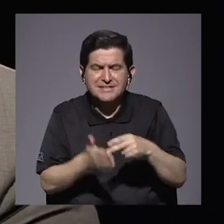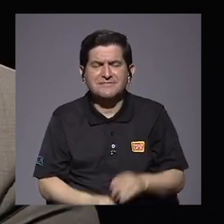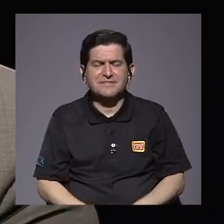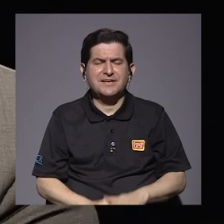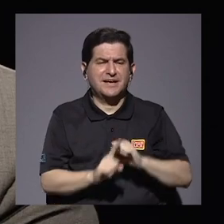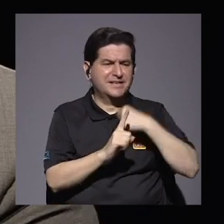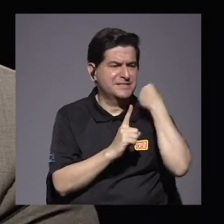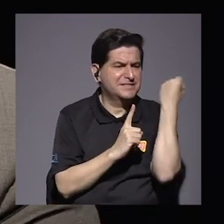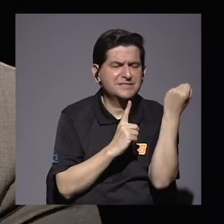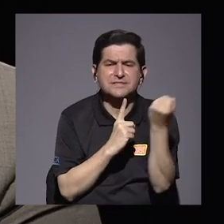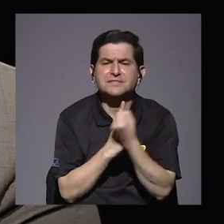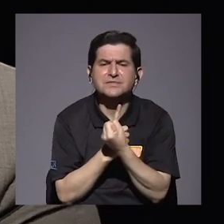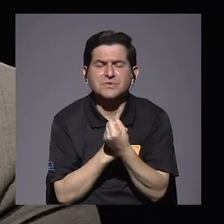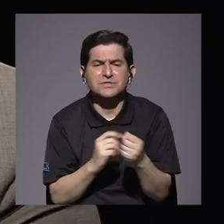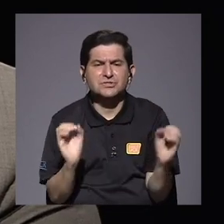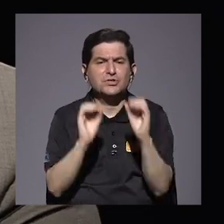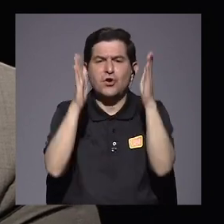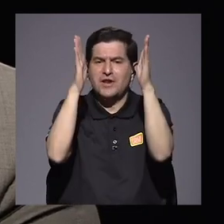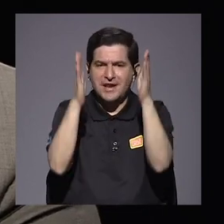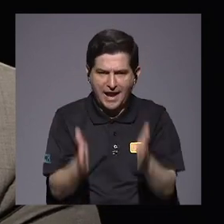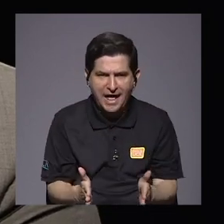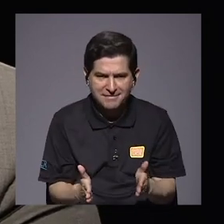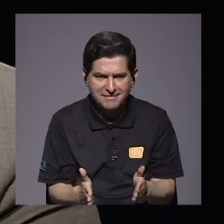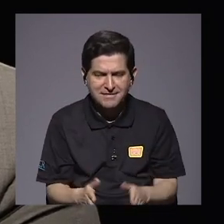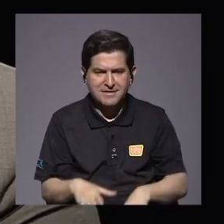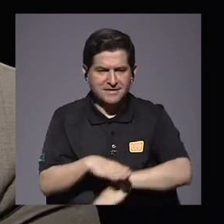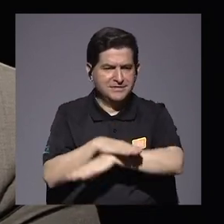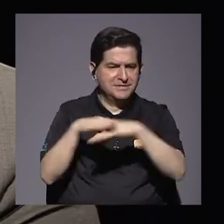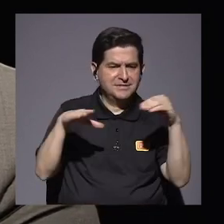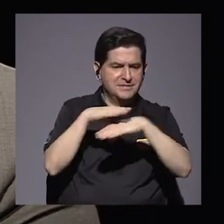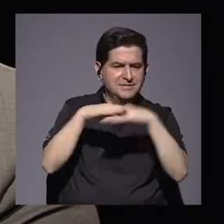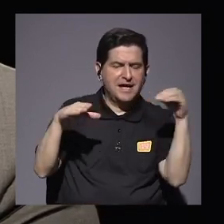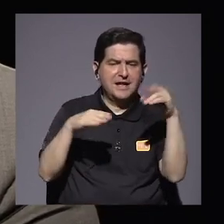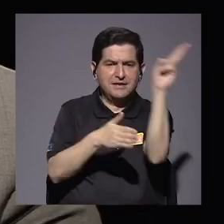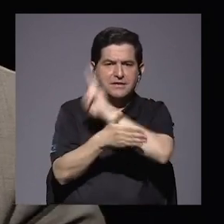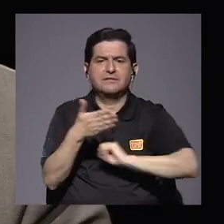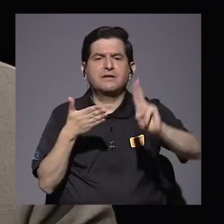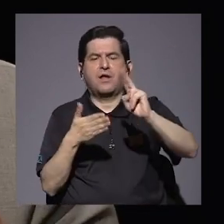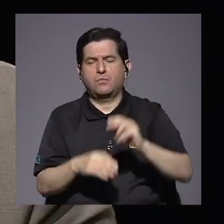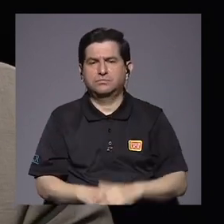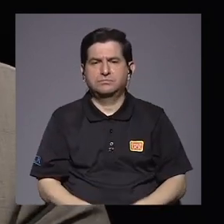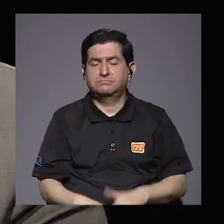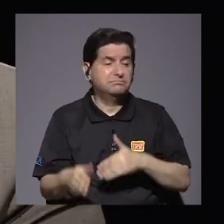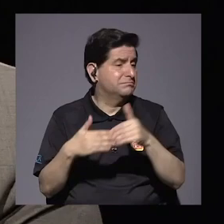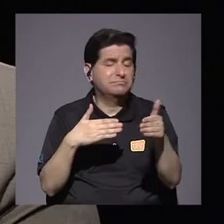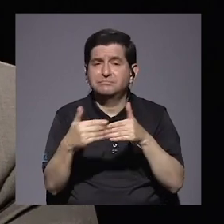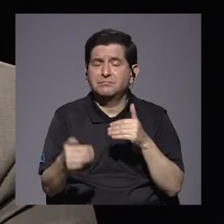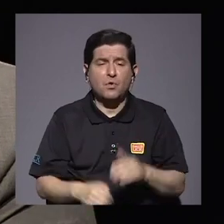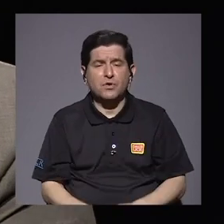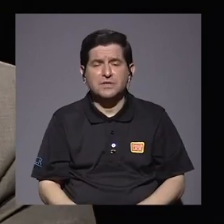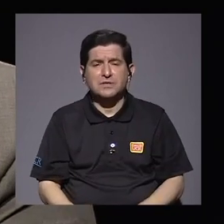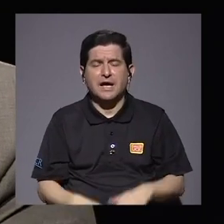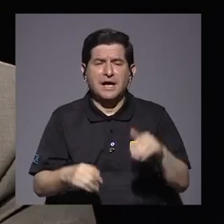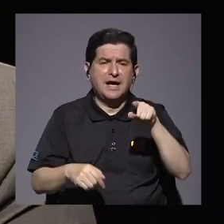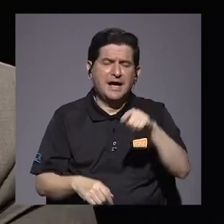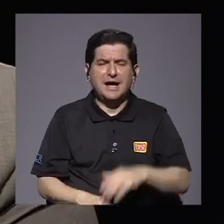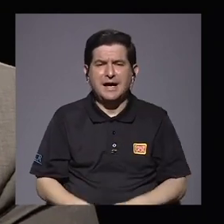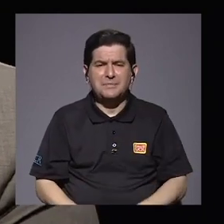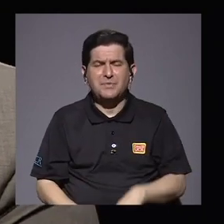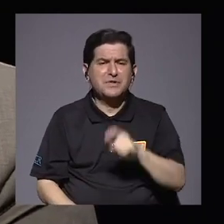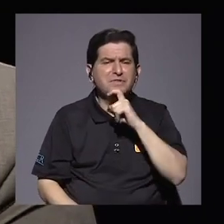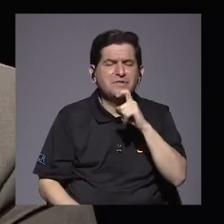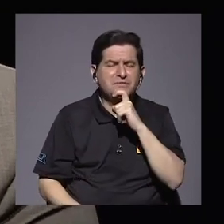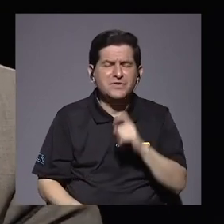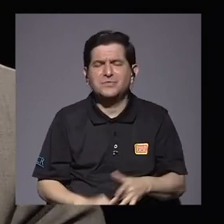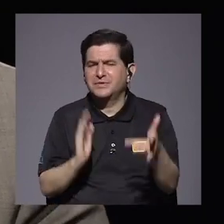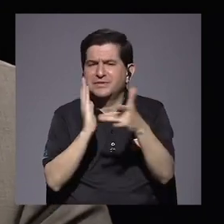las condiciones para que ninguna persona tenga que abandonar las aulas universitarias, sea por la brecha digital que